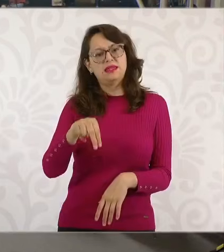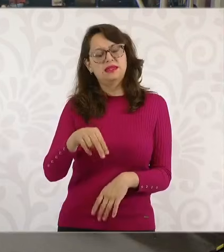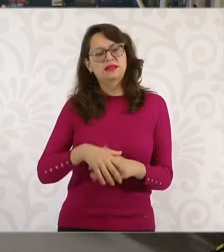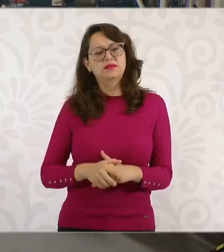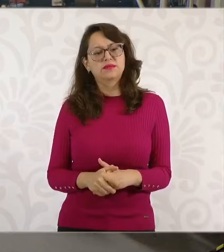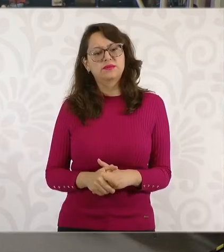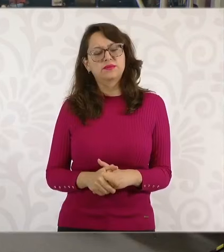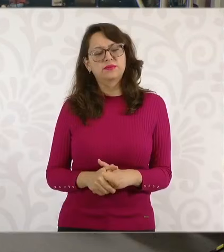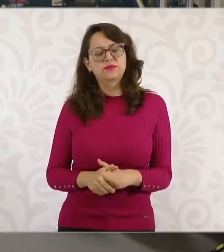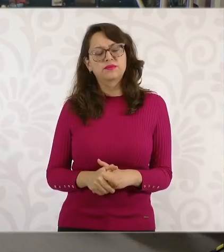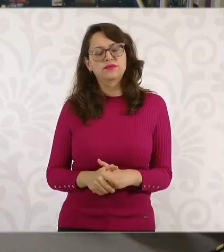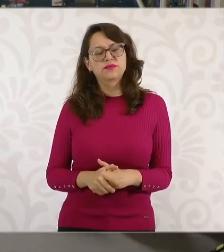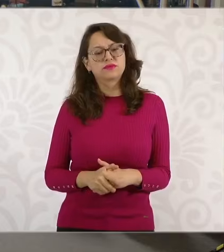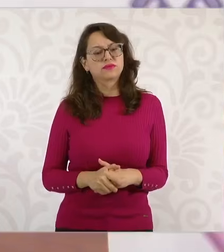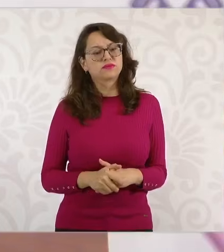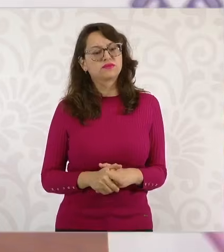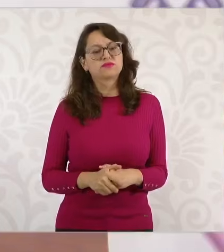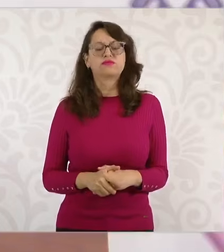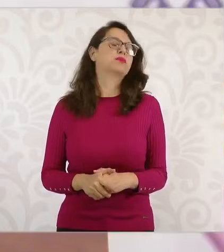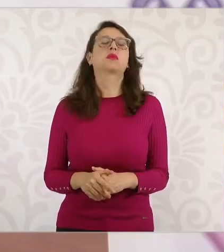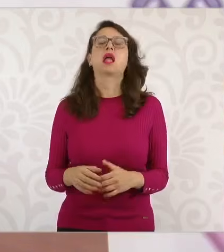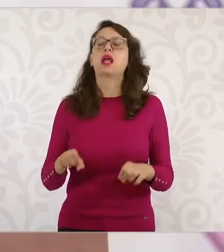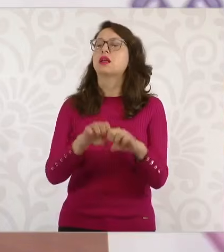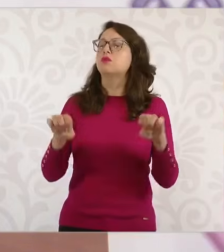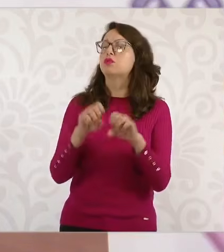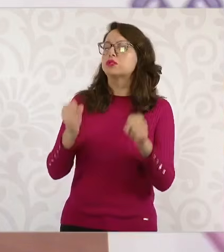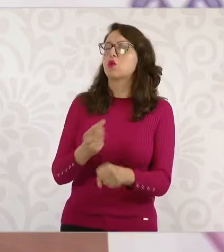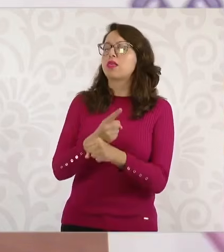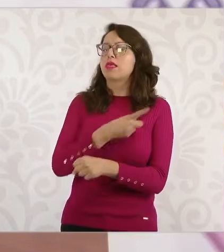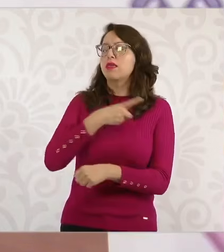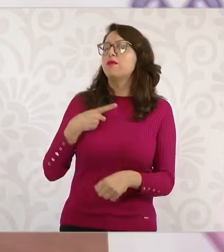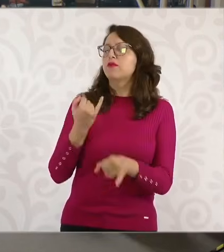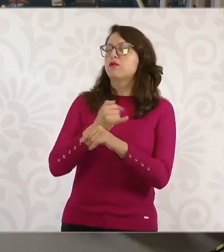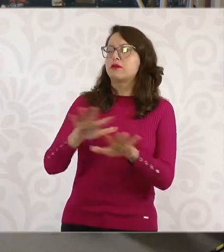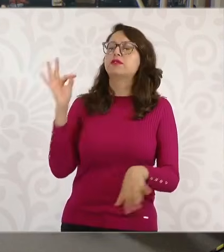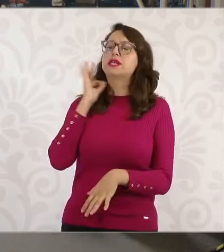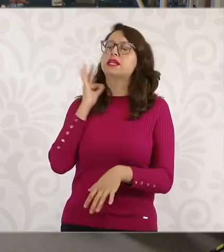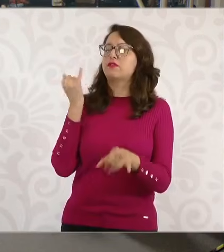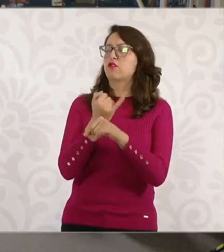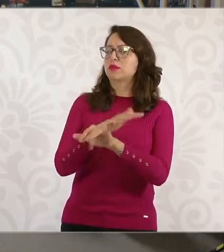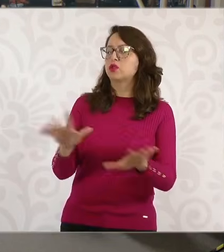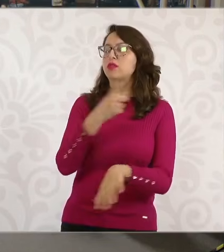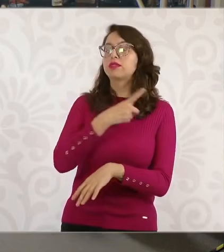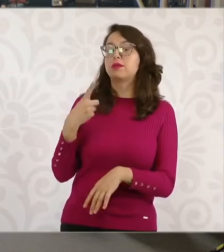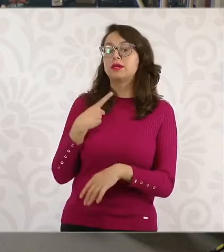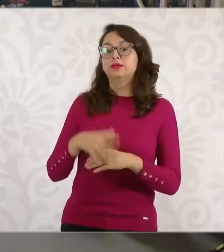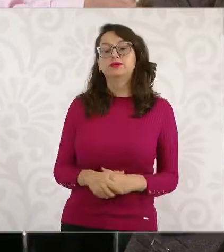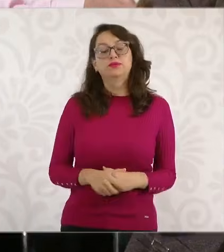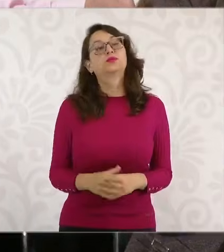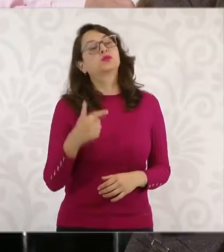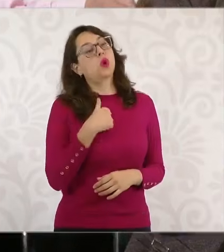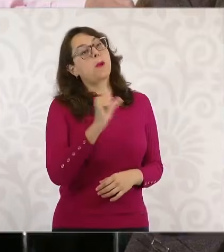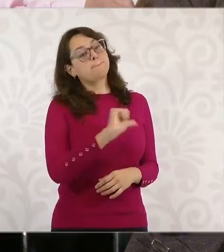Pues que lo informe el Gabinete de Seguridad, ¿no?, y la Fiscalía. Precisamente este tema me lleva a la siguiente